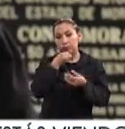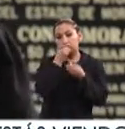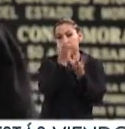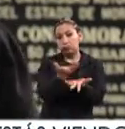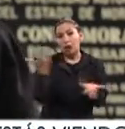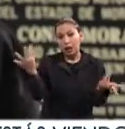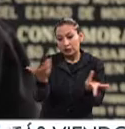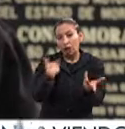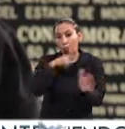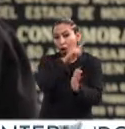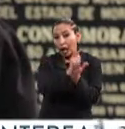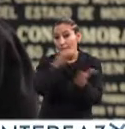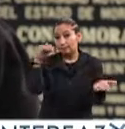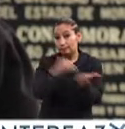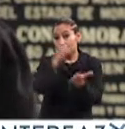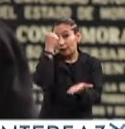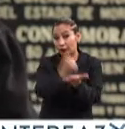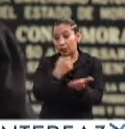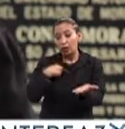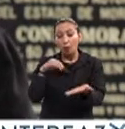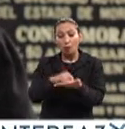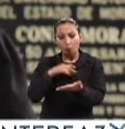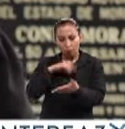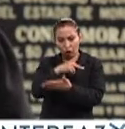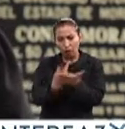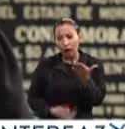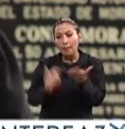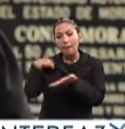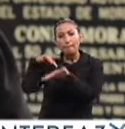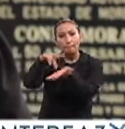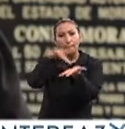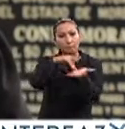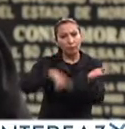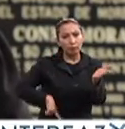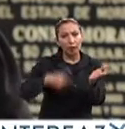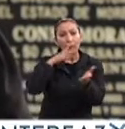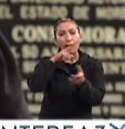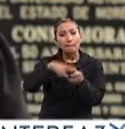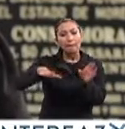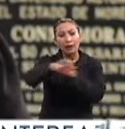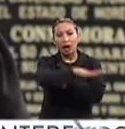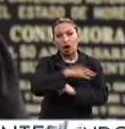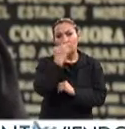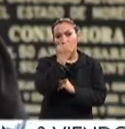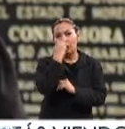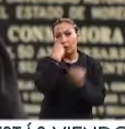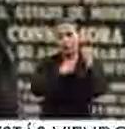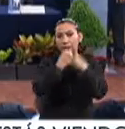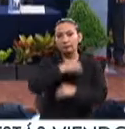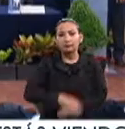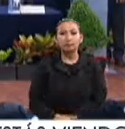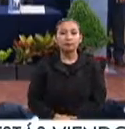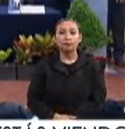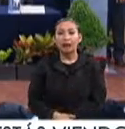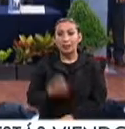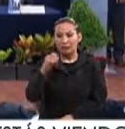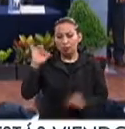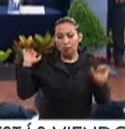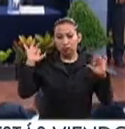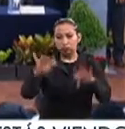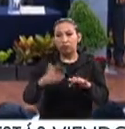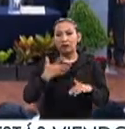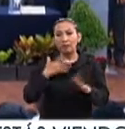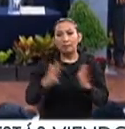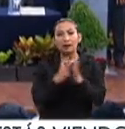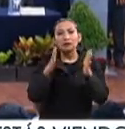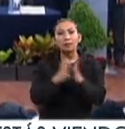es que se haga una ley y que se integre como una política pública para mejorar los entornos escolares. En el foro, que contó